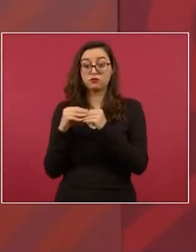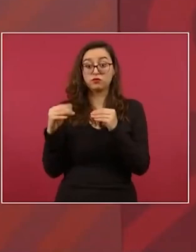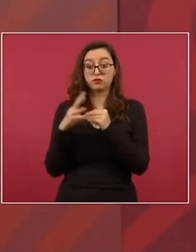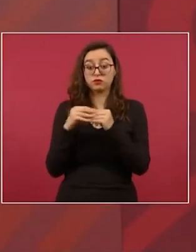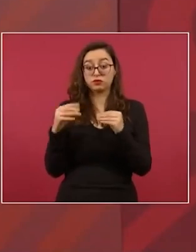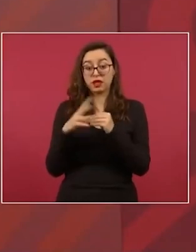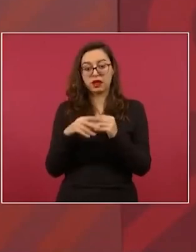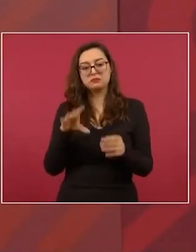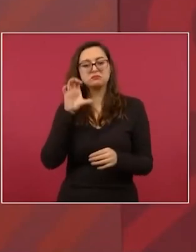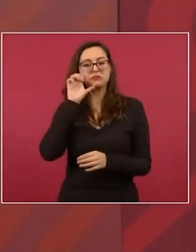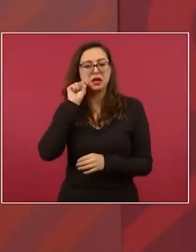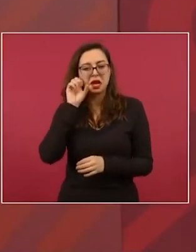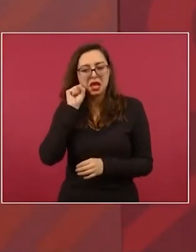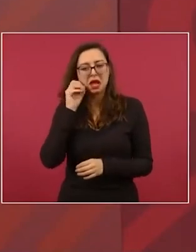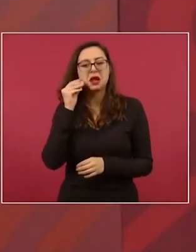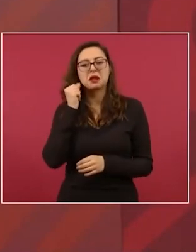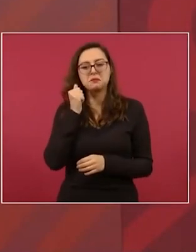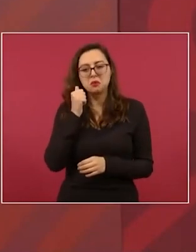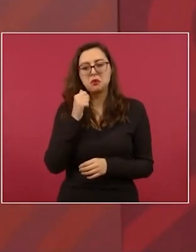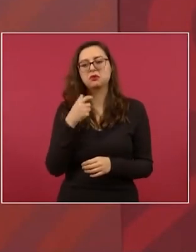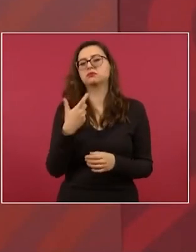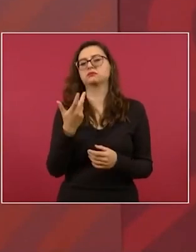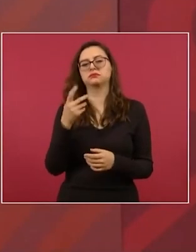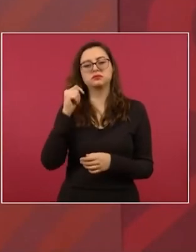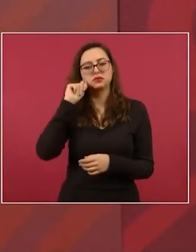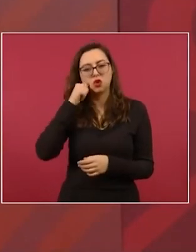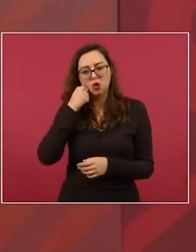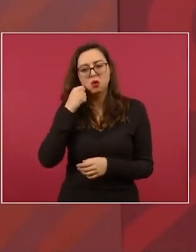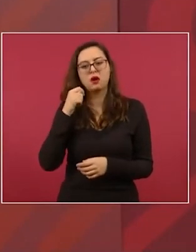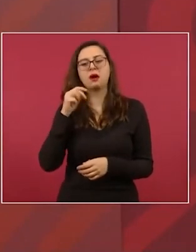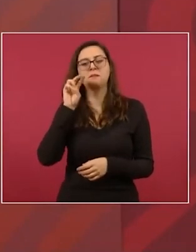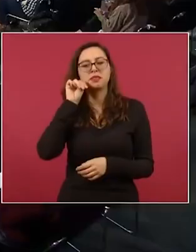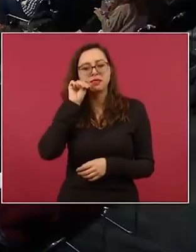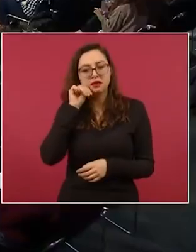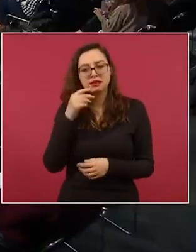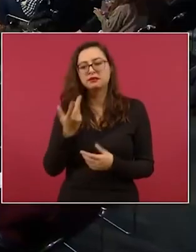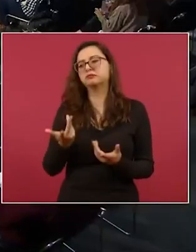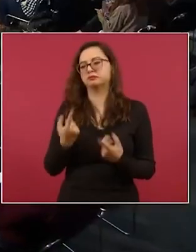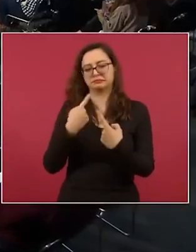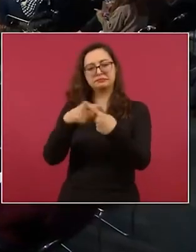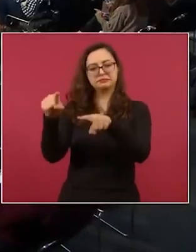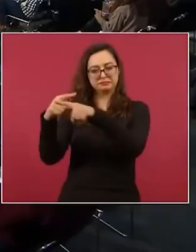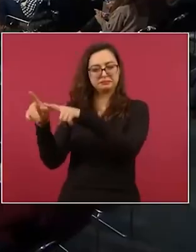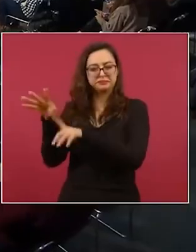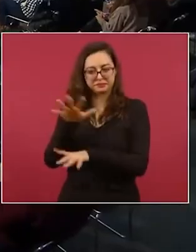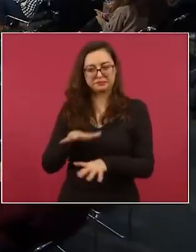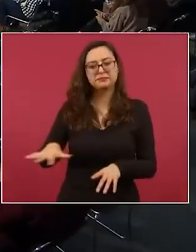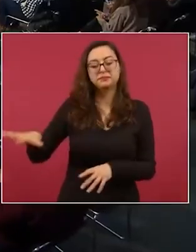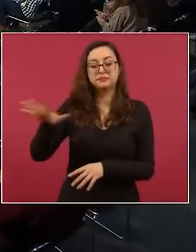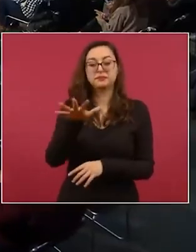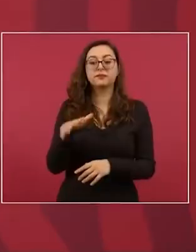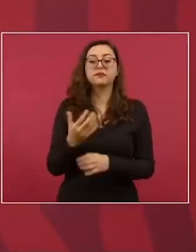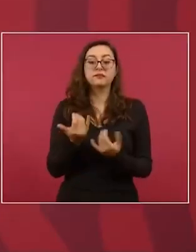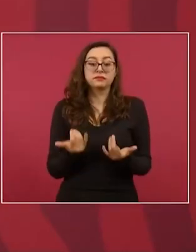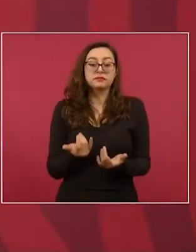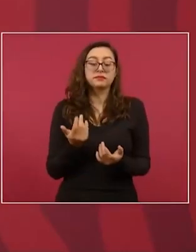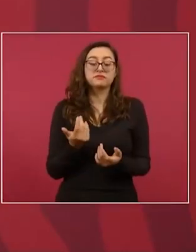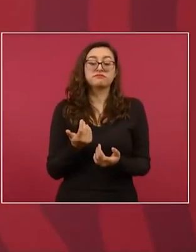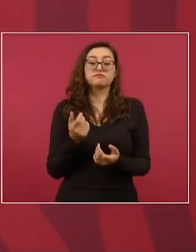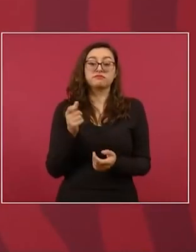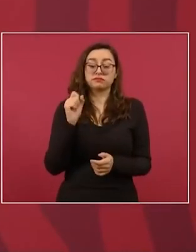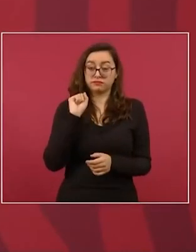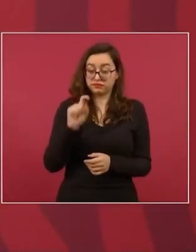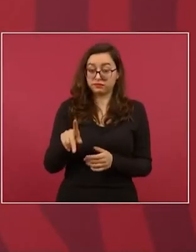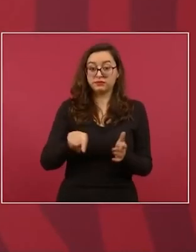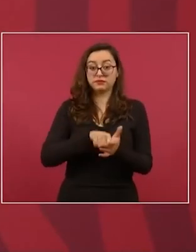cítricos, toda esa región. Y en el caso del norte, también hay